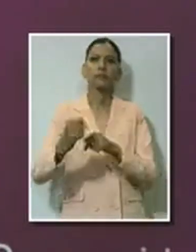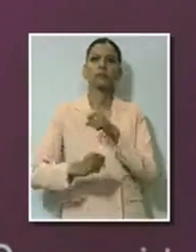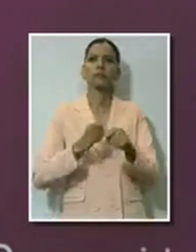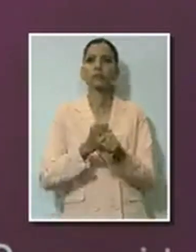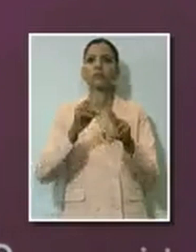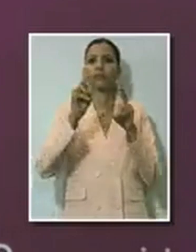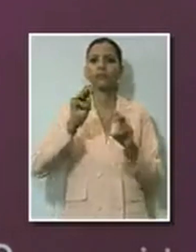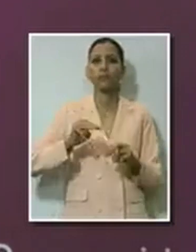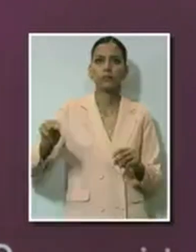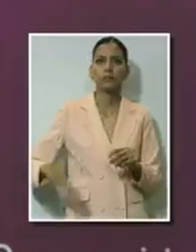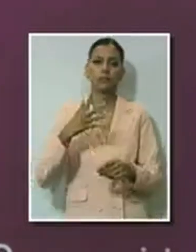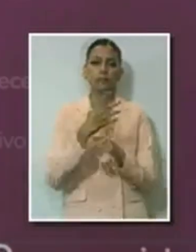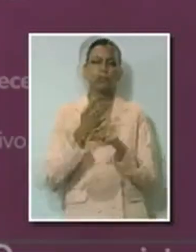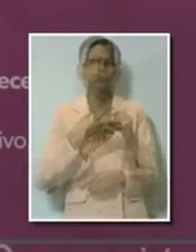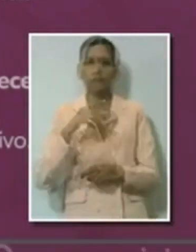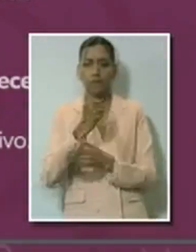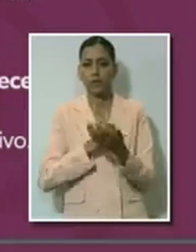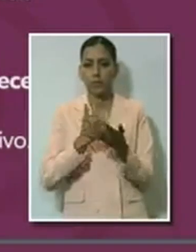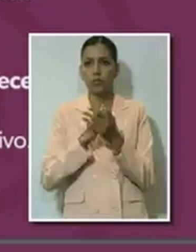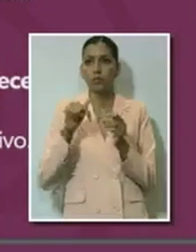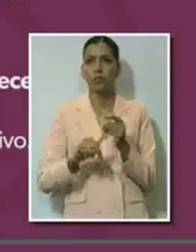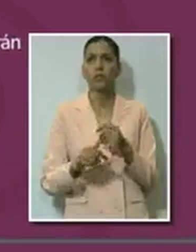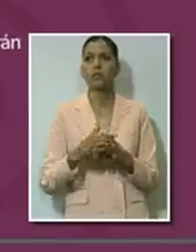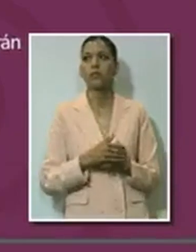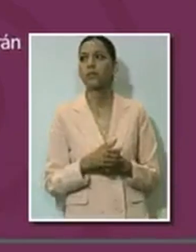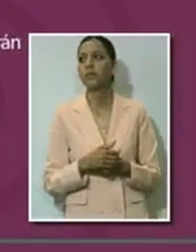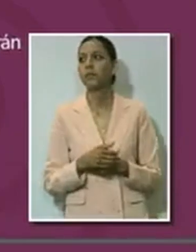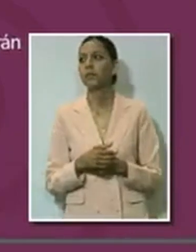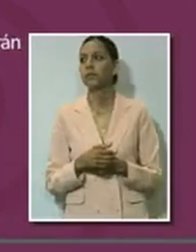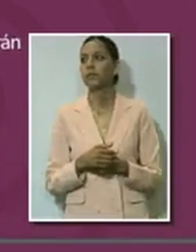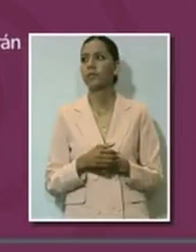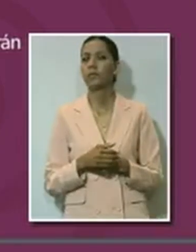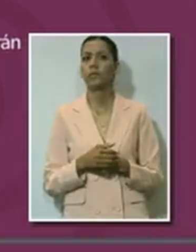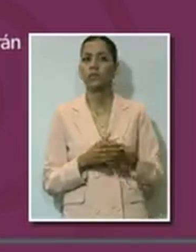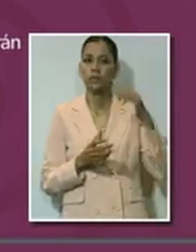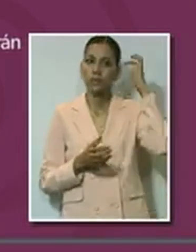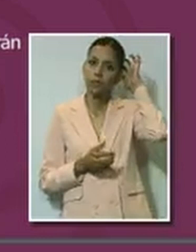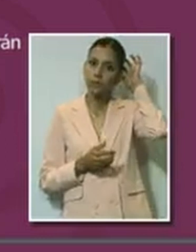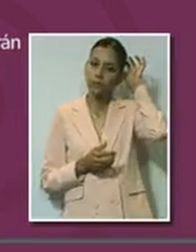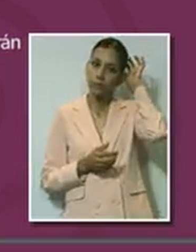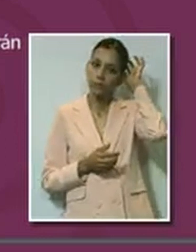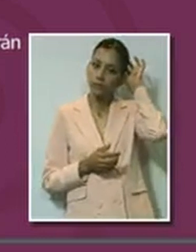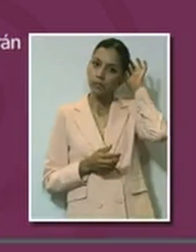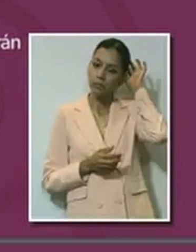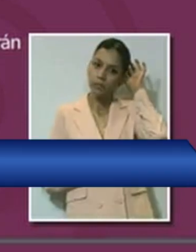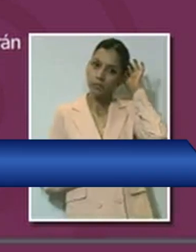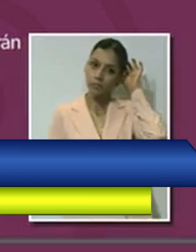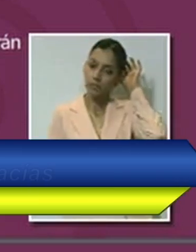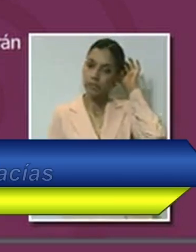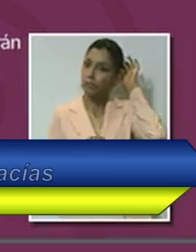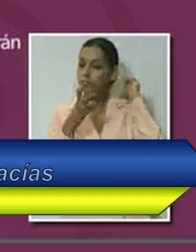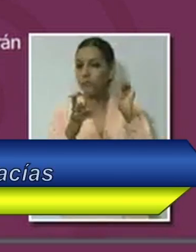adquisición de tecnología especial para el transporte público y la creación de un fideicomiso. En esta demanda de redes